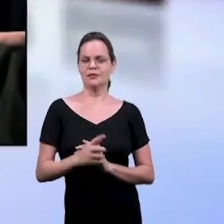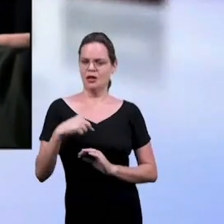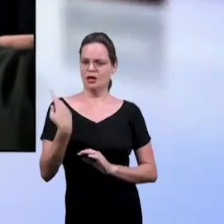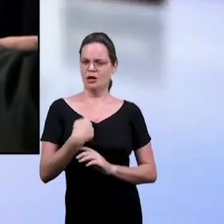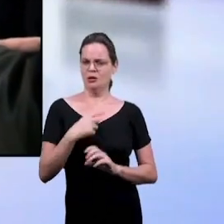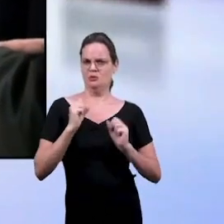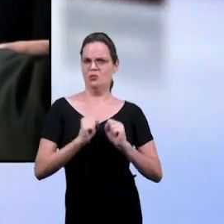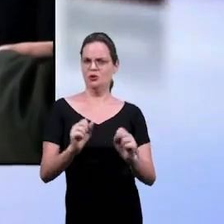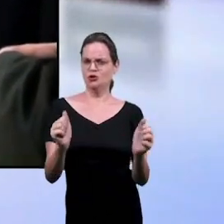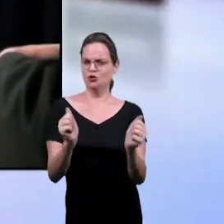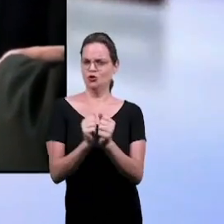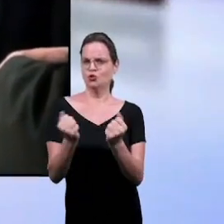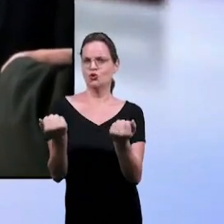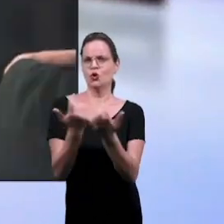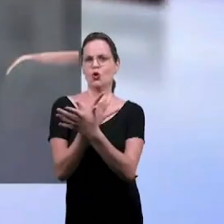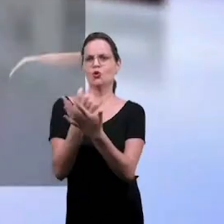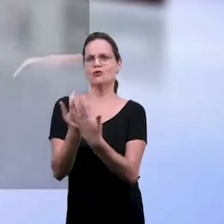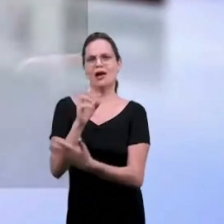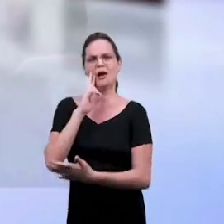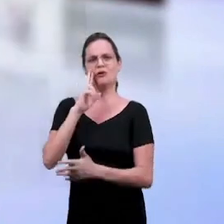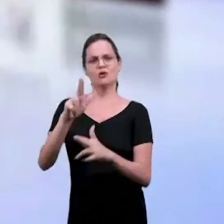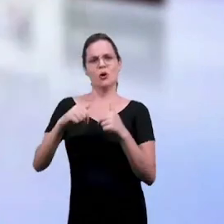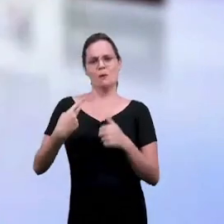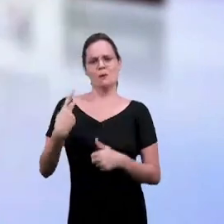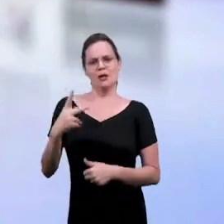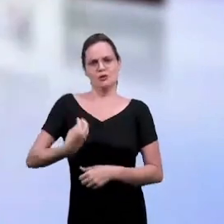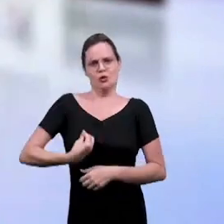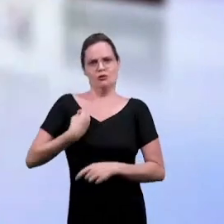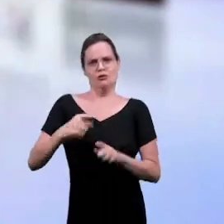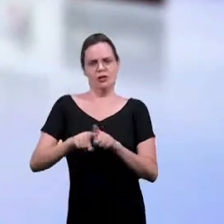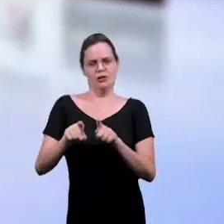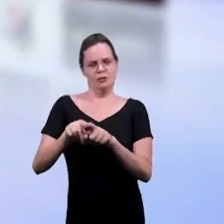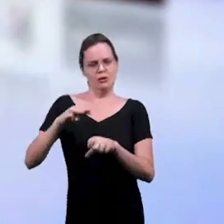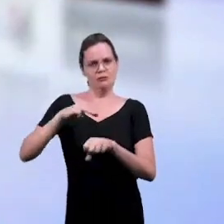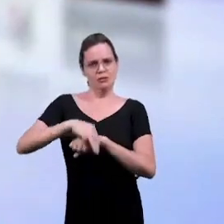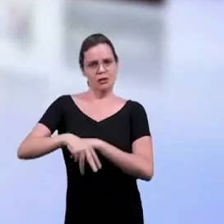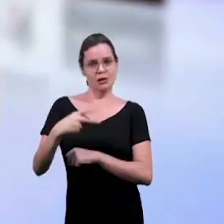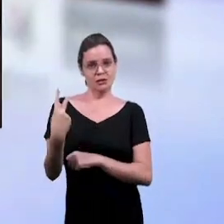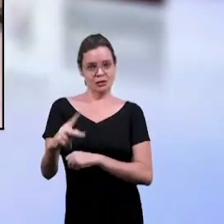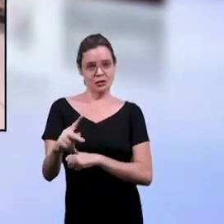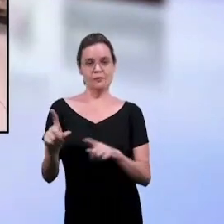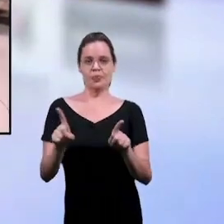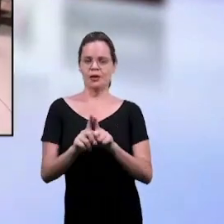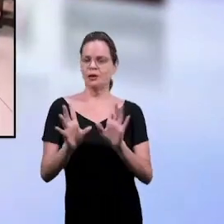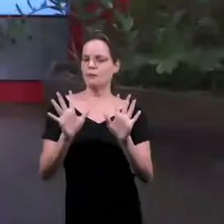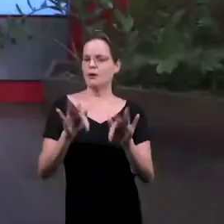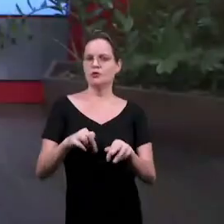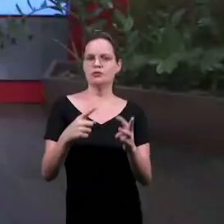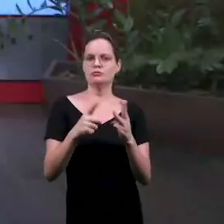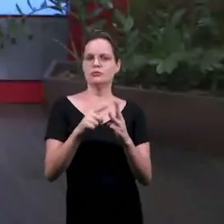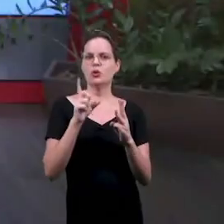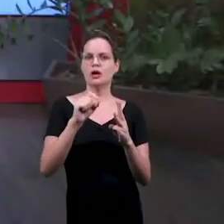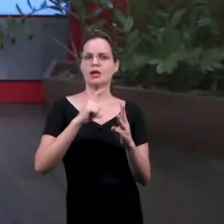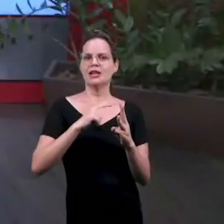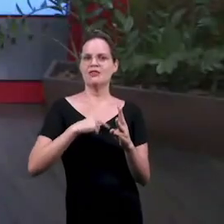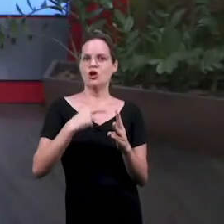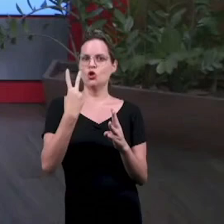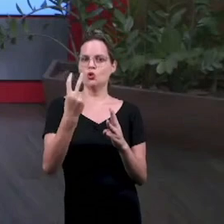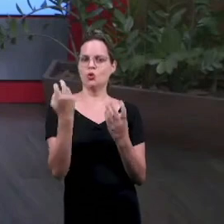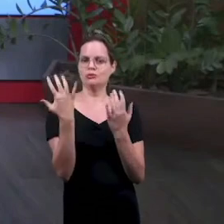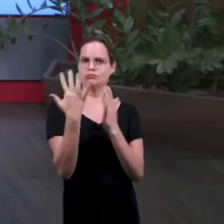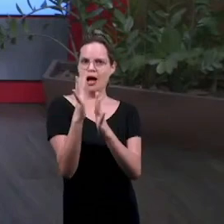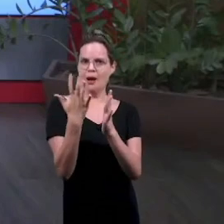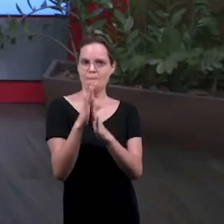de Playa de Costa 3, y podemos glorificar juntos al Señor por su vida y por su ministerio. Y al final,